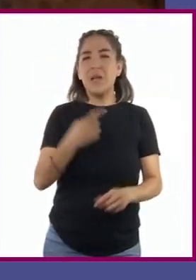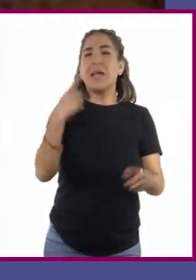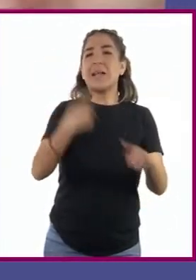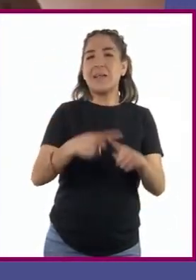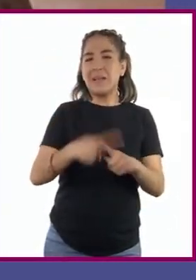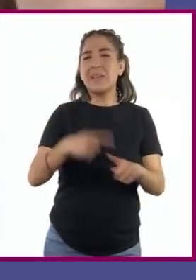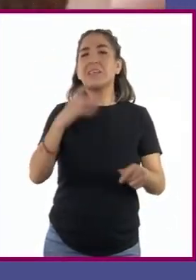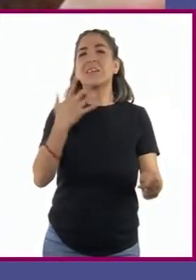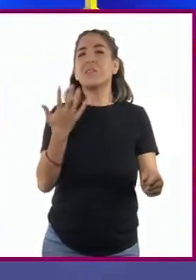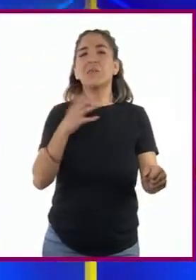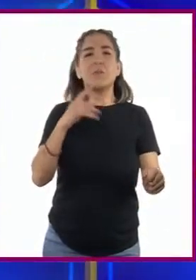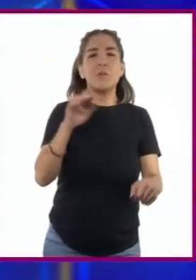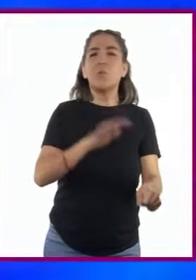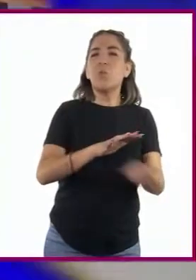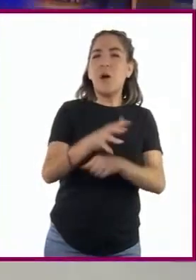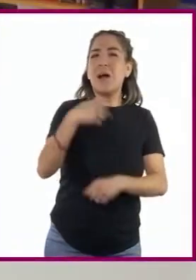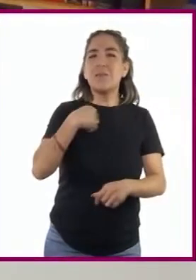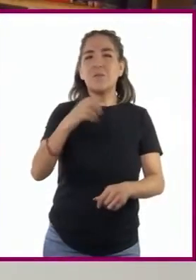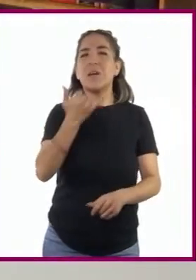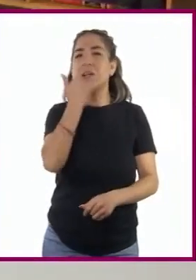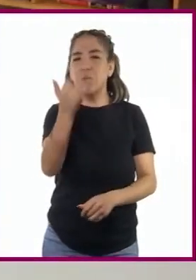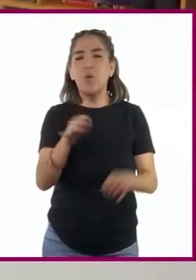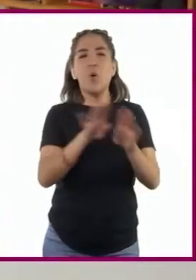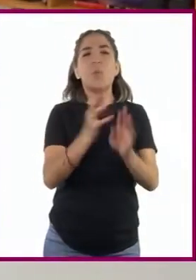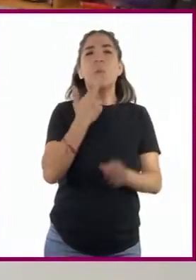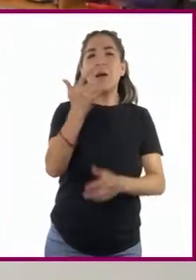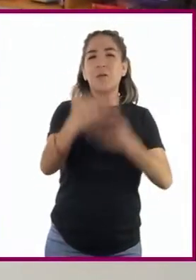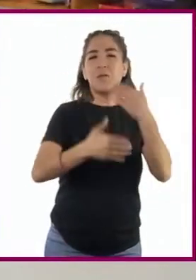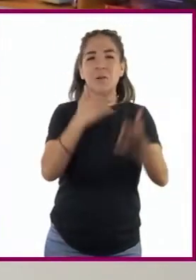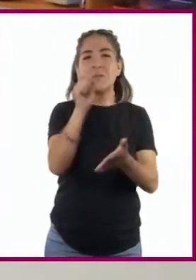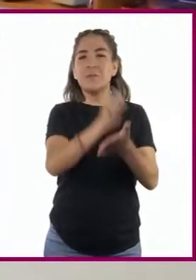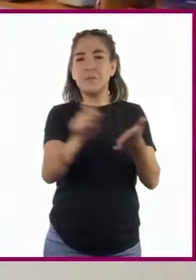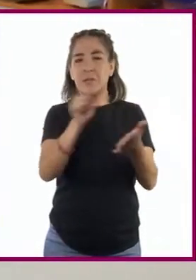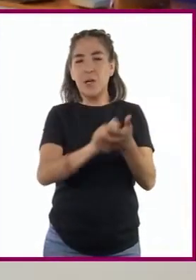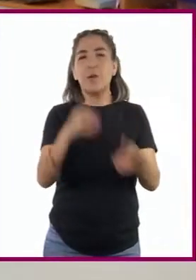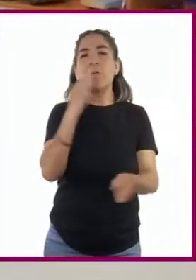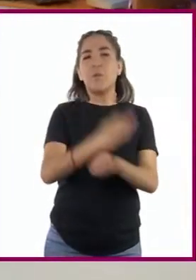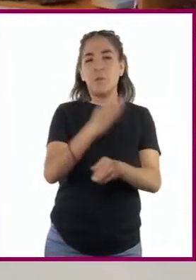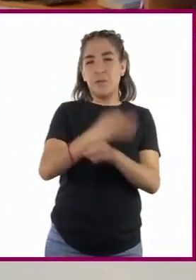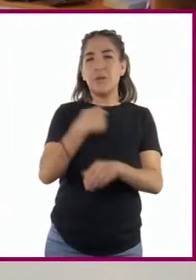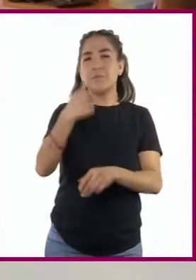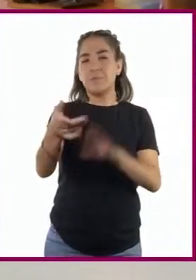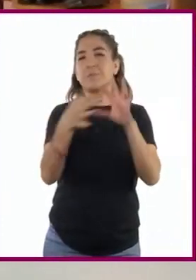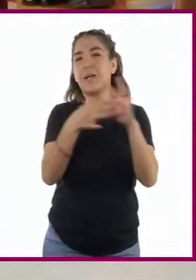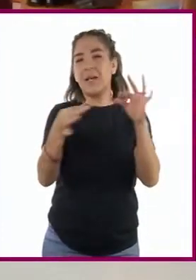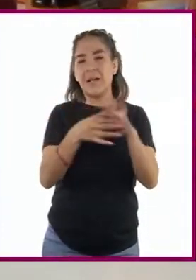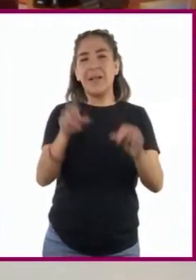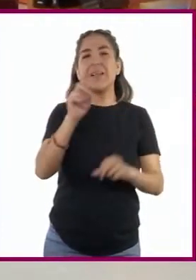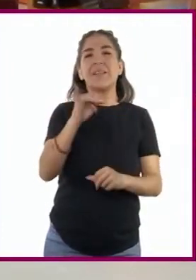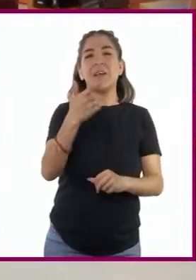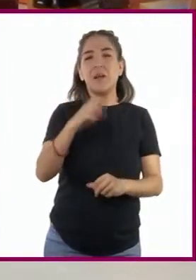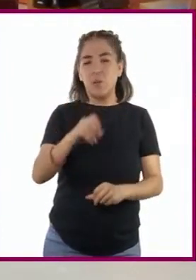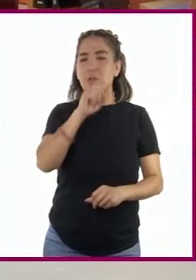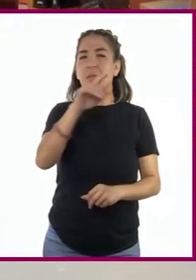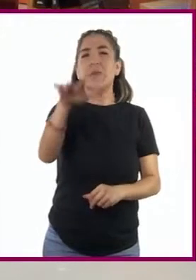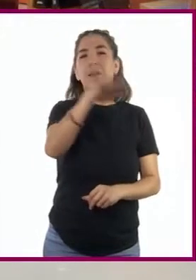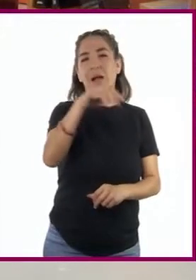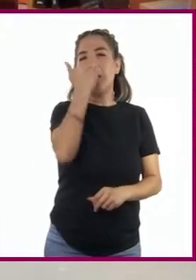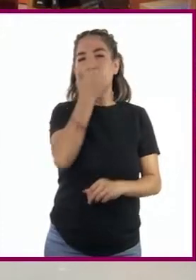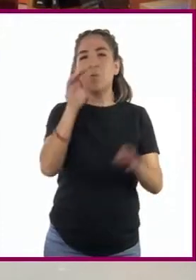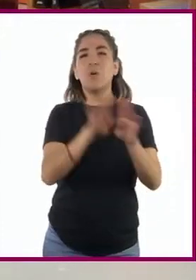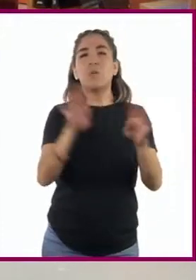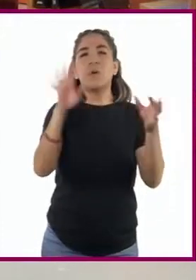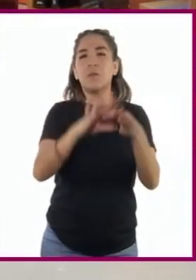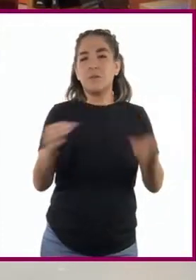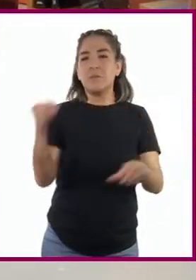cómo puedo mejorar mi redacción. Vamos a explicarle a Diego y a las alumnas y alumnos cómo ajustar